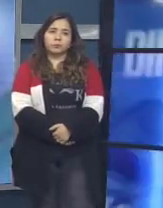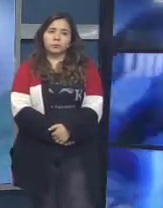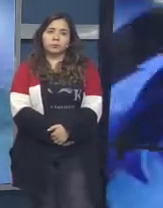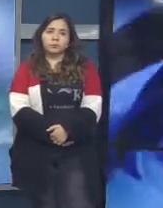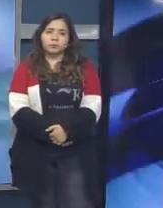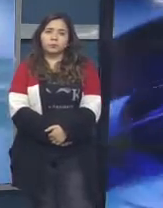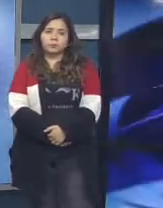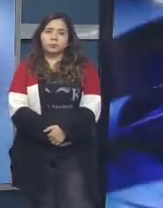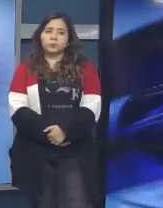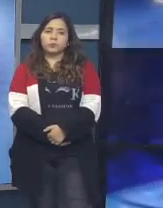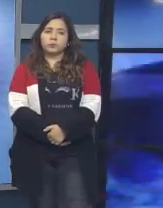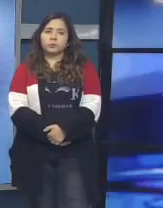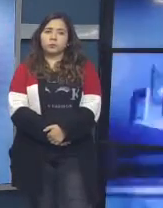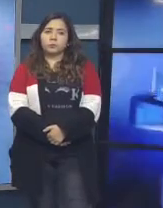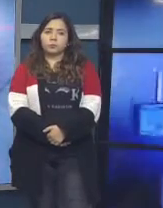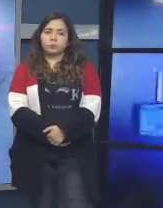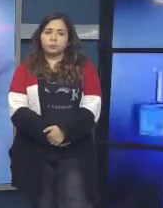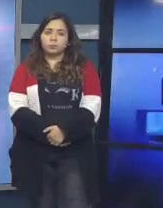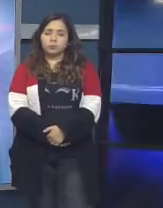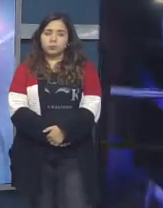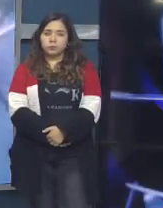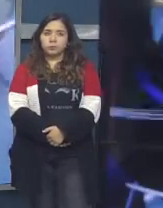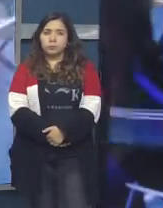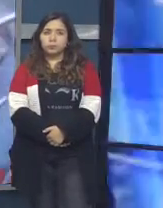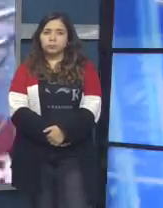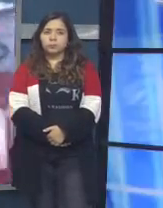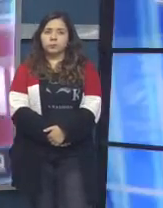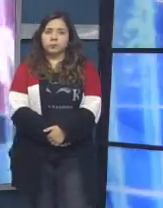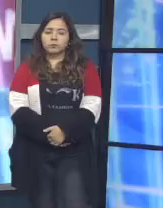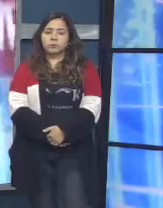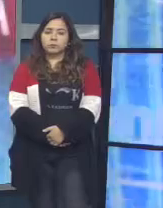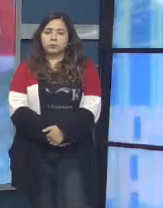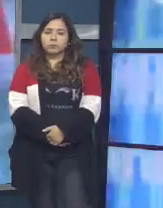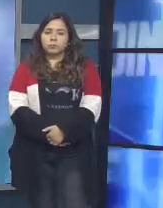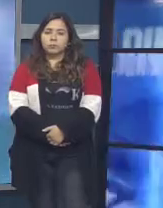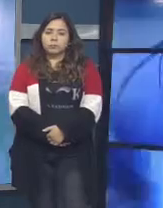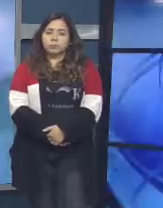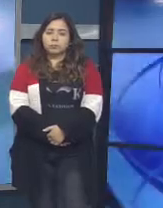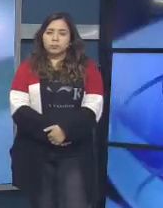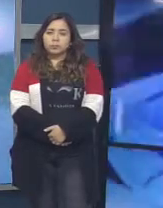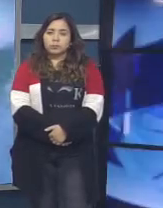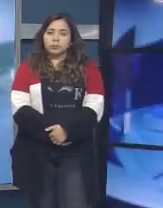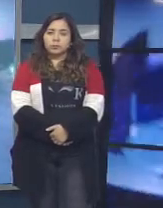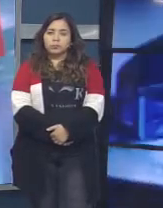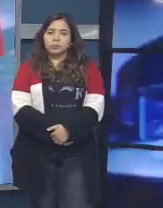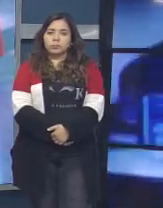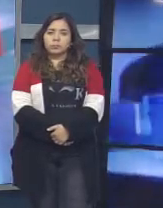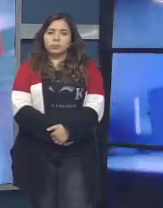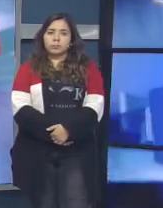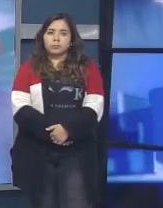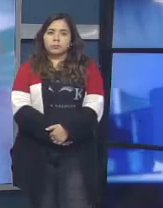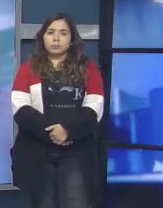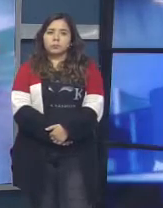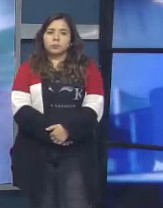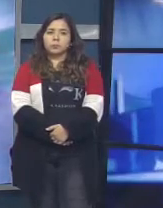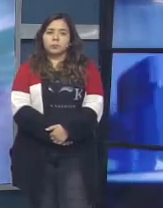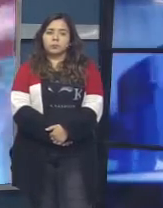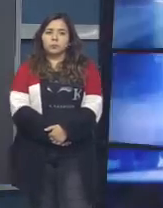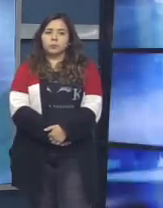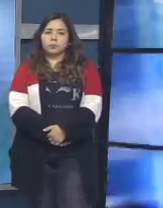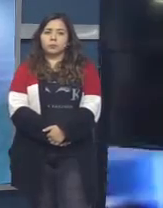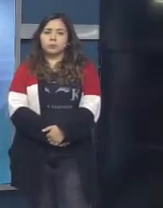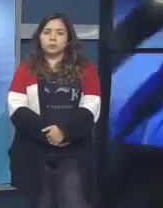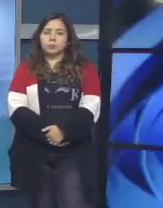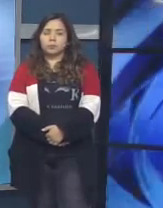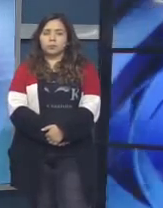muy tibio la activación del sector porque el sanjuanino viaja prácticamente por su cuenta, no acá